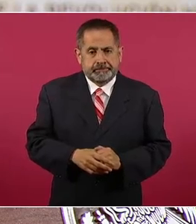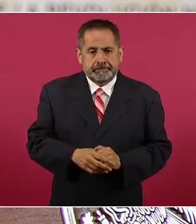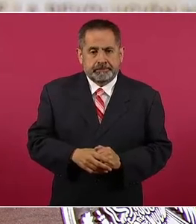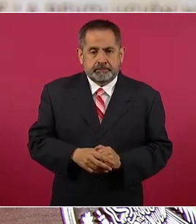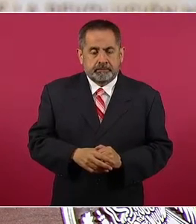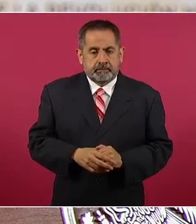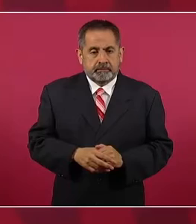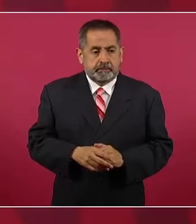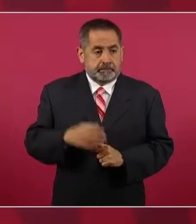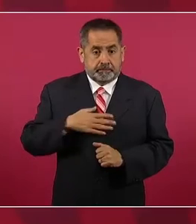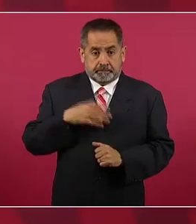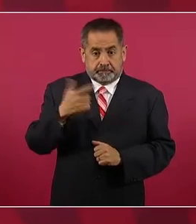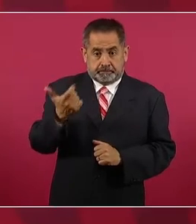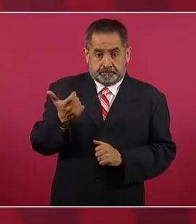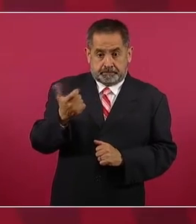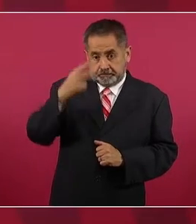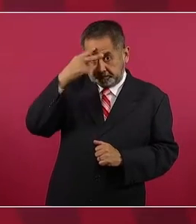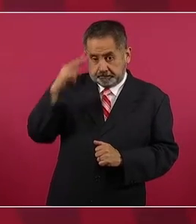Nuestra moneda